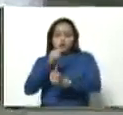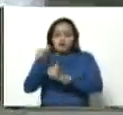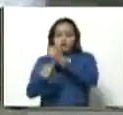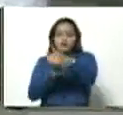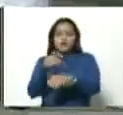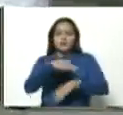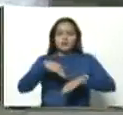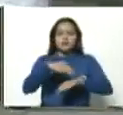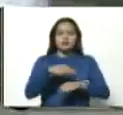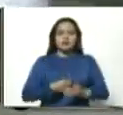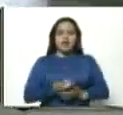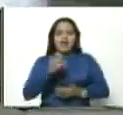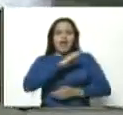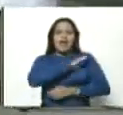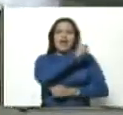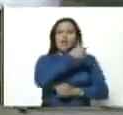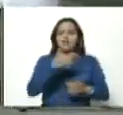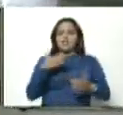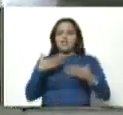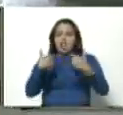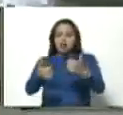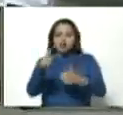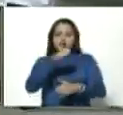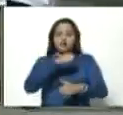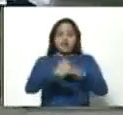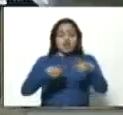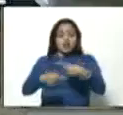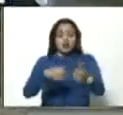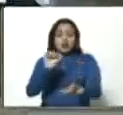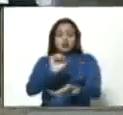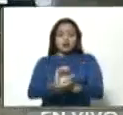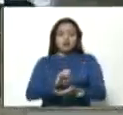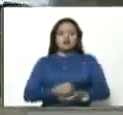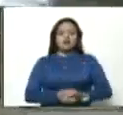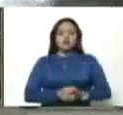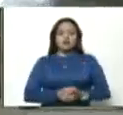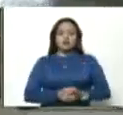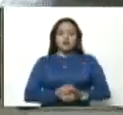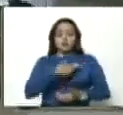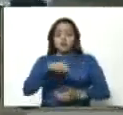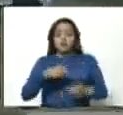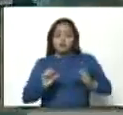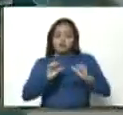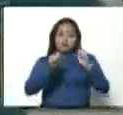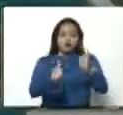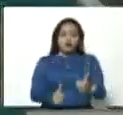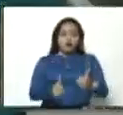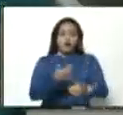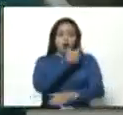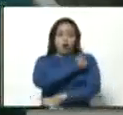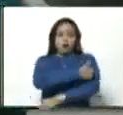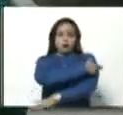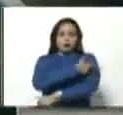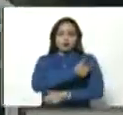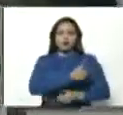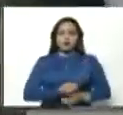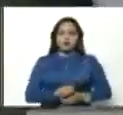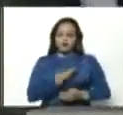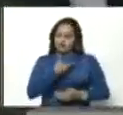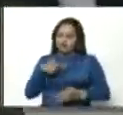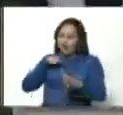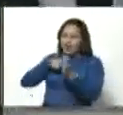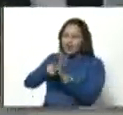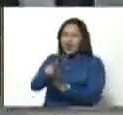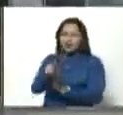es además jefe de salud del Distrito Capital. Estamos iniciando justamente en este hospital, si quiere entramos,